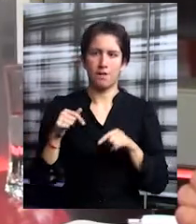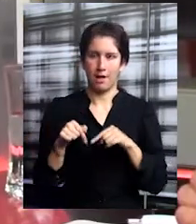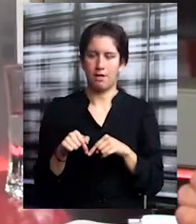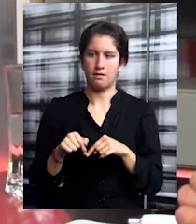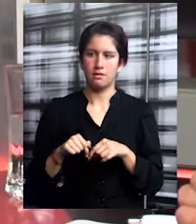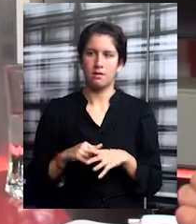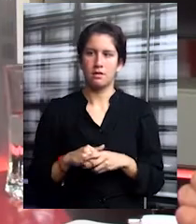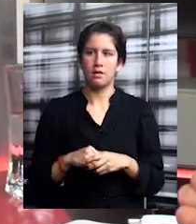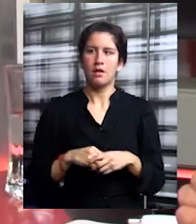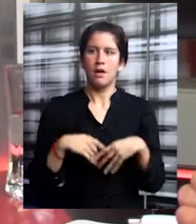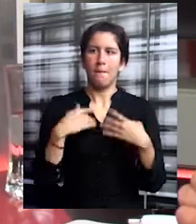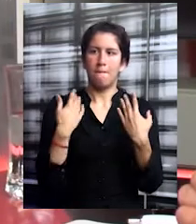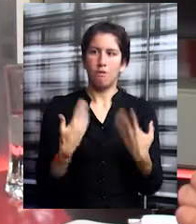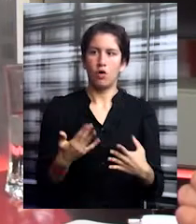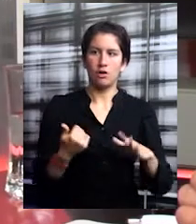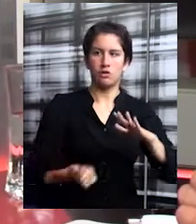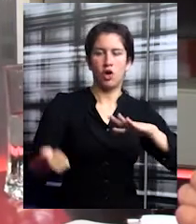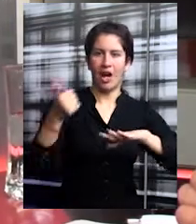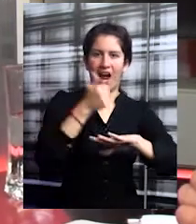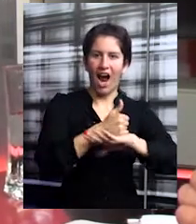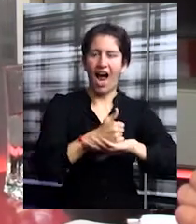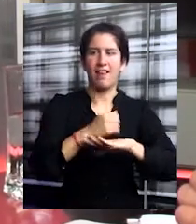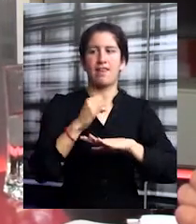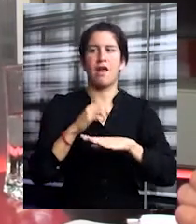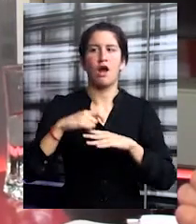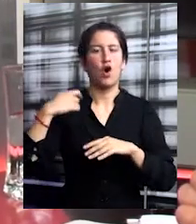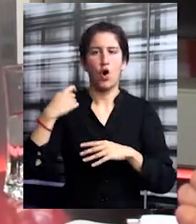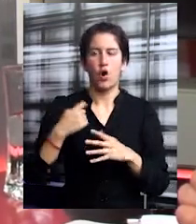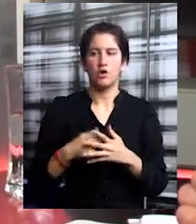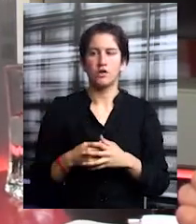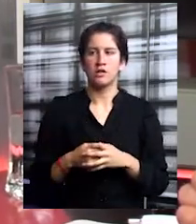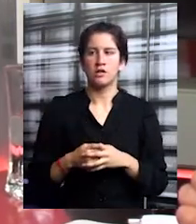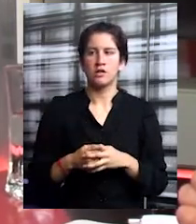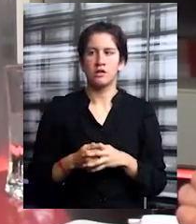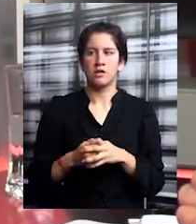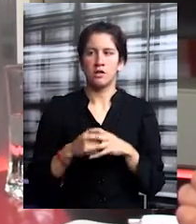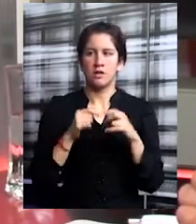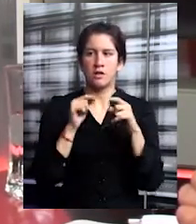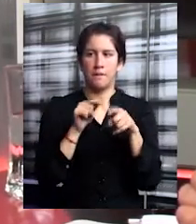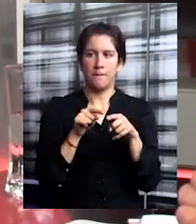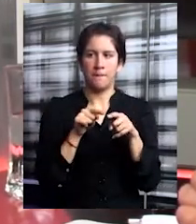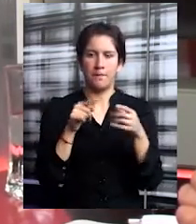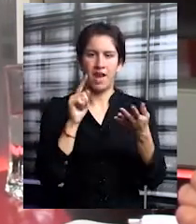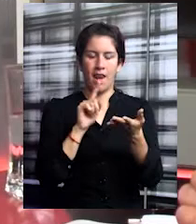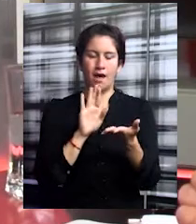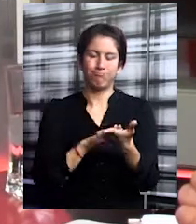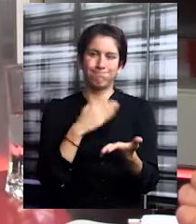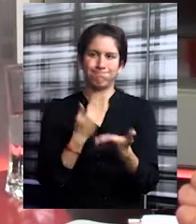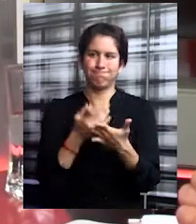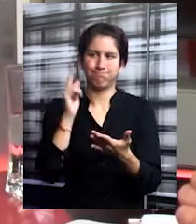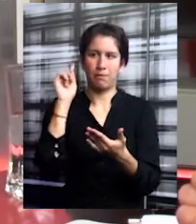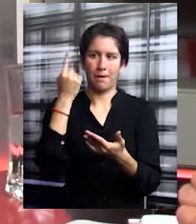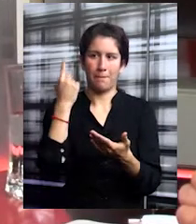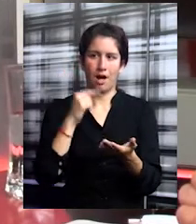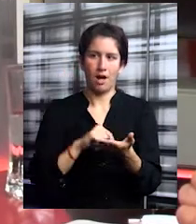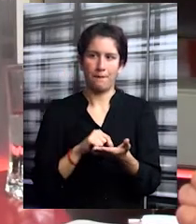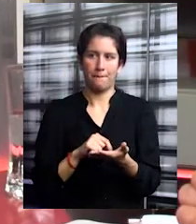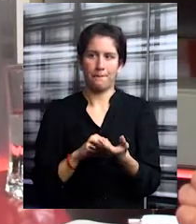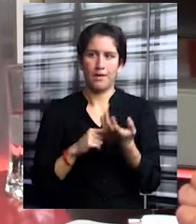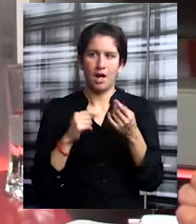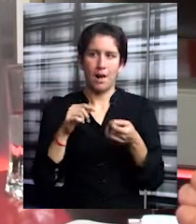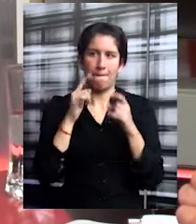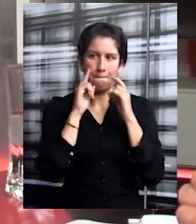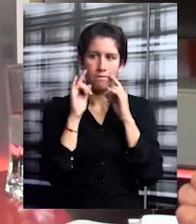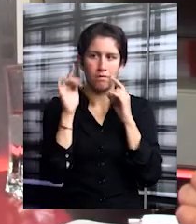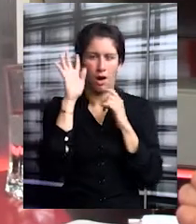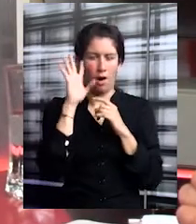Por eso que incorporo alcaldes, concejales y funcionarios municipales sobre todo. Tienen que ver con la salud primaria, tienen que ver, imagínate, por ejemplo, el